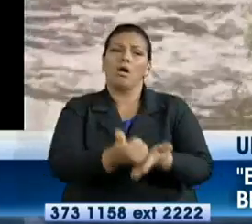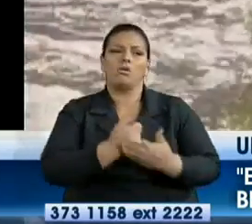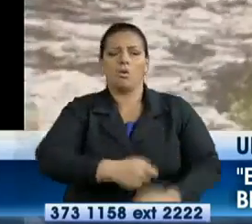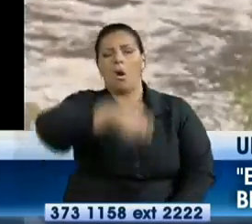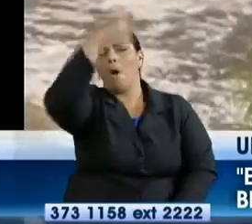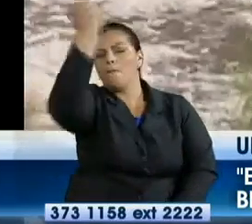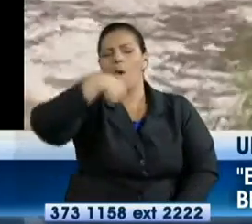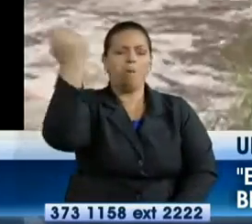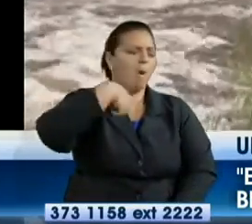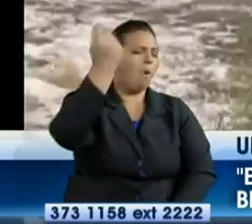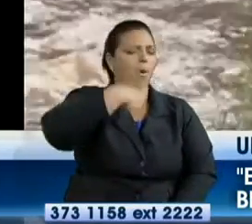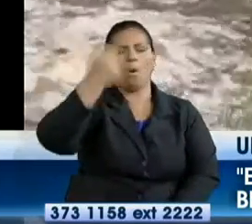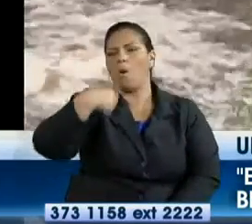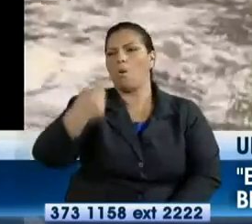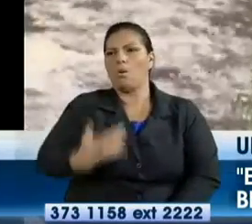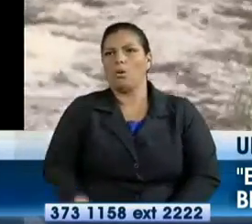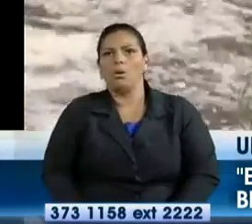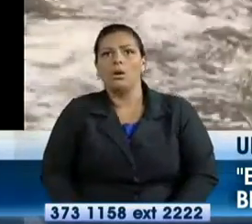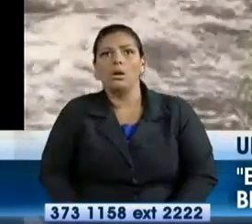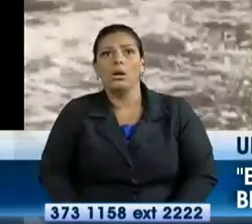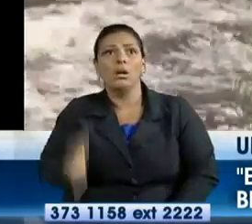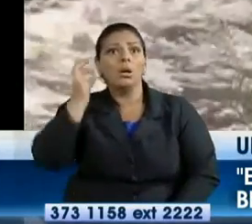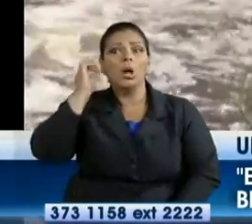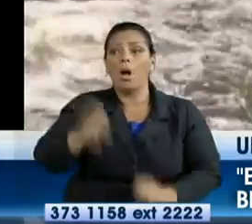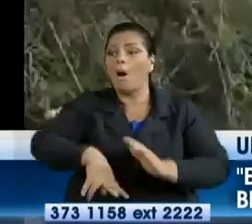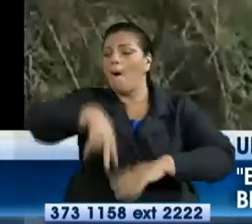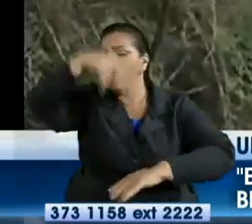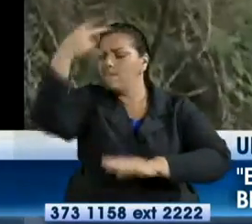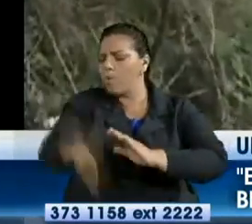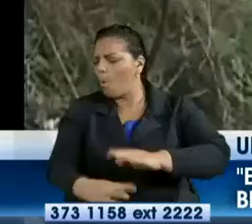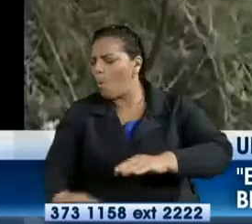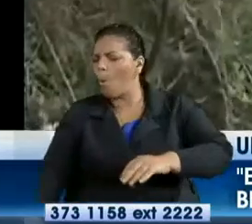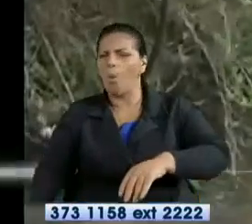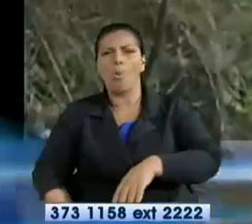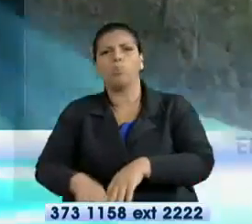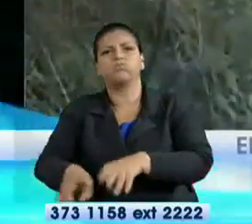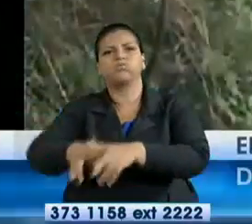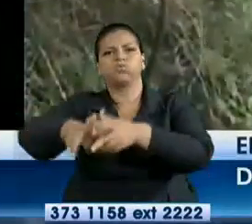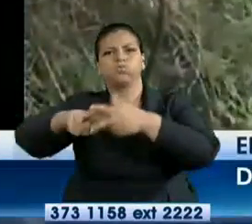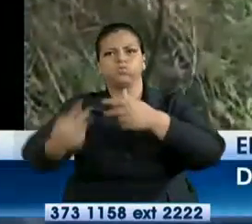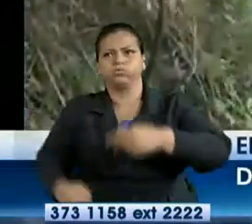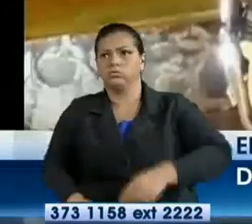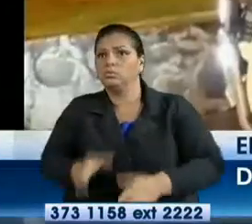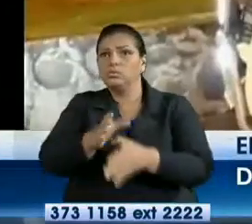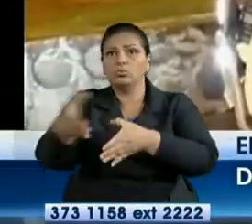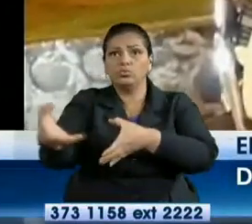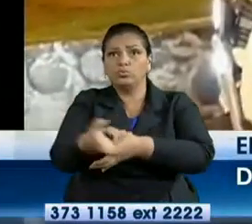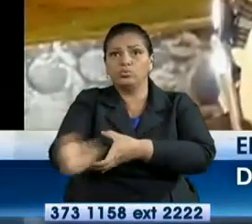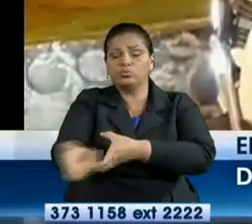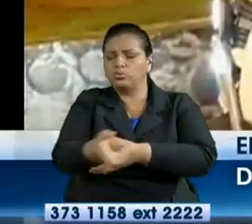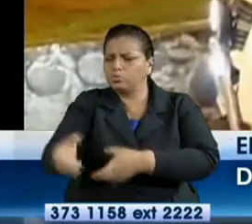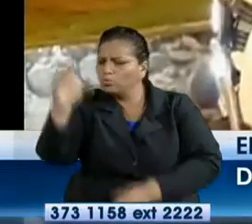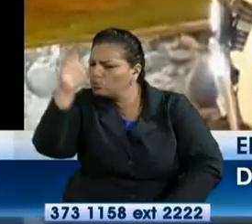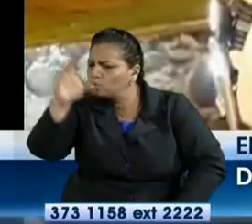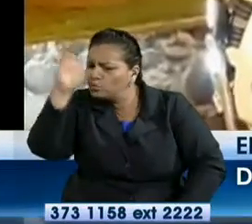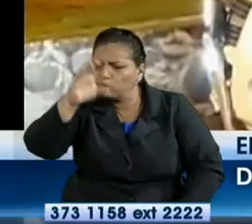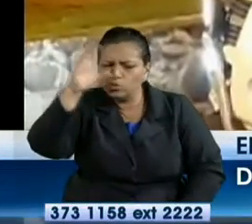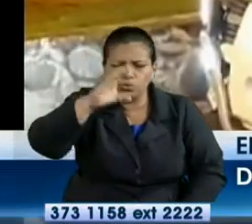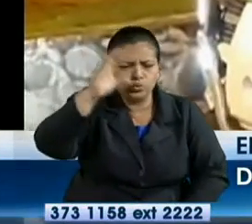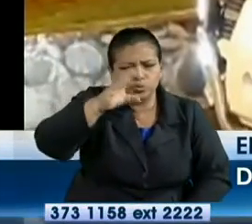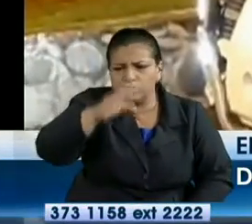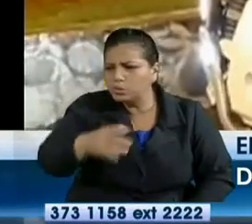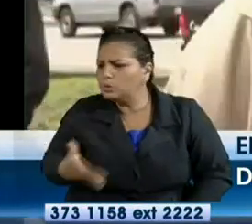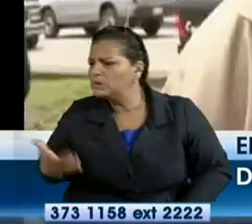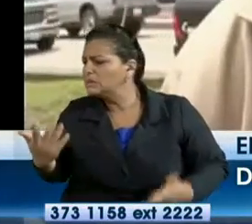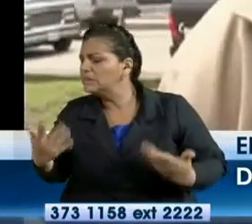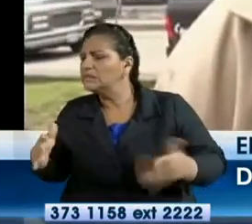Los bomberos buscaron por varios kilómetros el cuerpo de la mujer, pero sin éxito. A las 2 de la mañana se suspendió la búsqueda. Dijeron, para